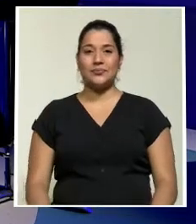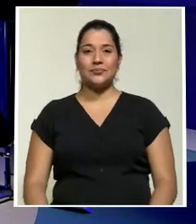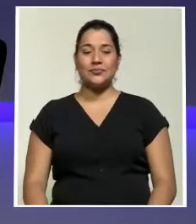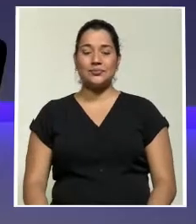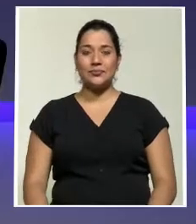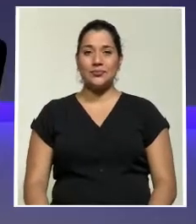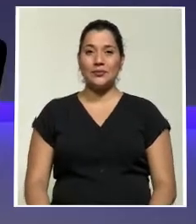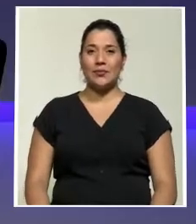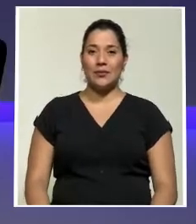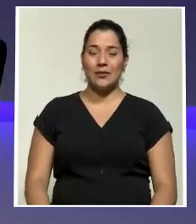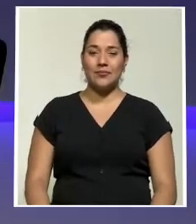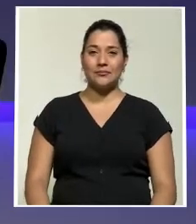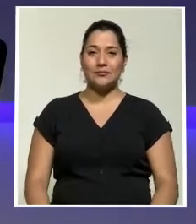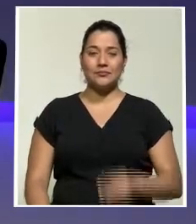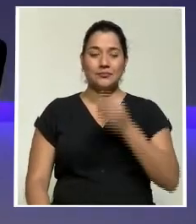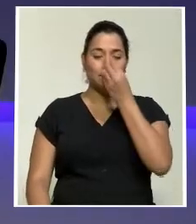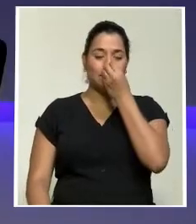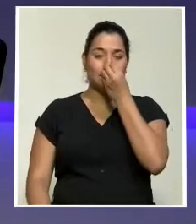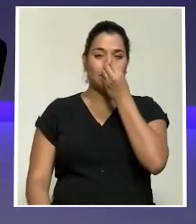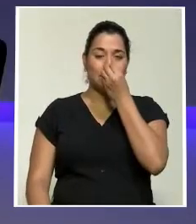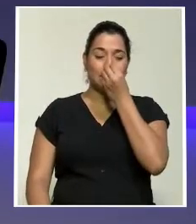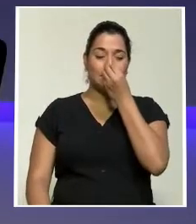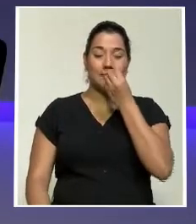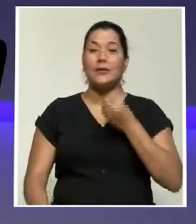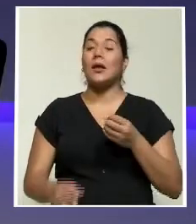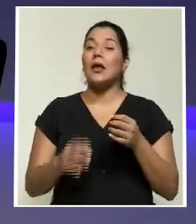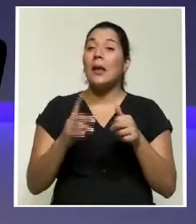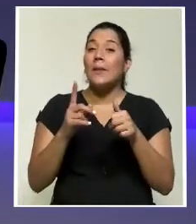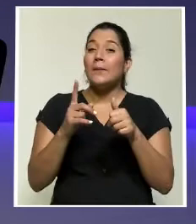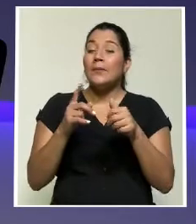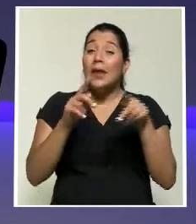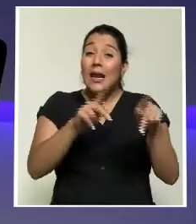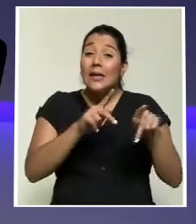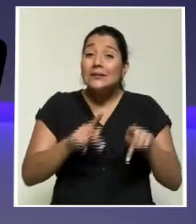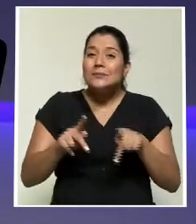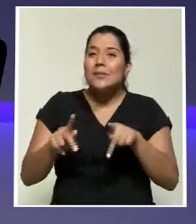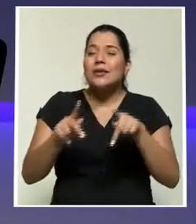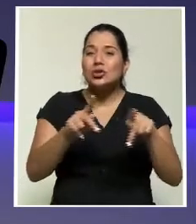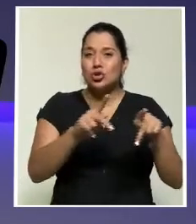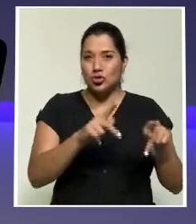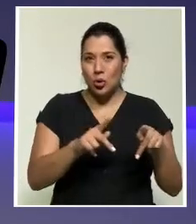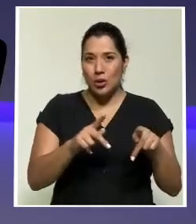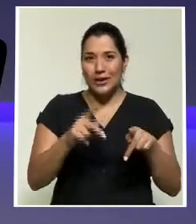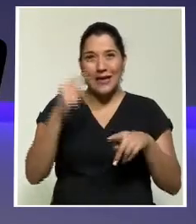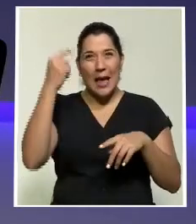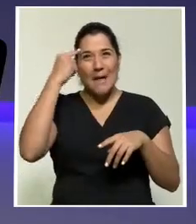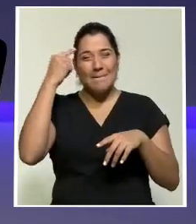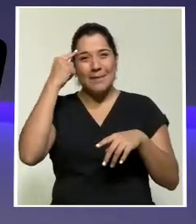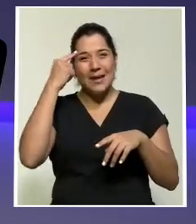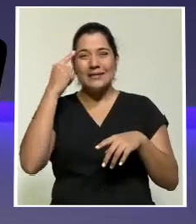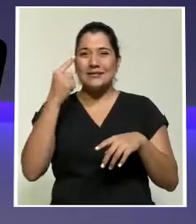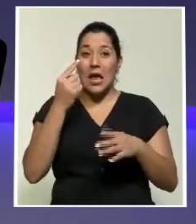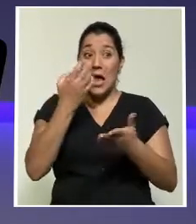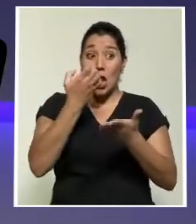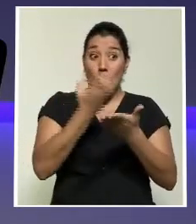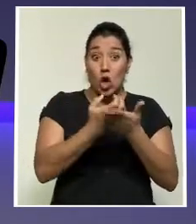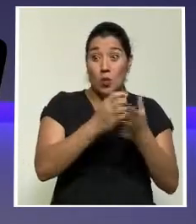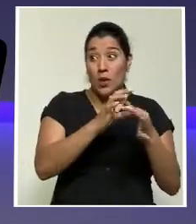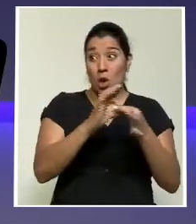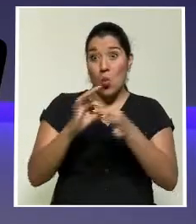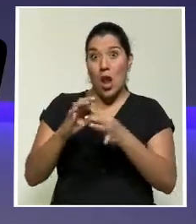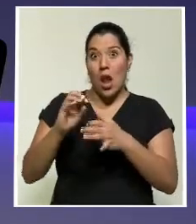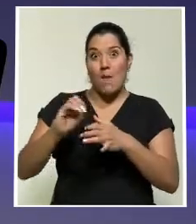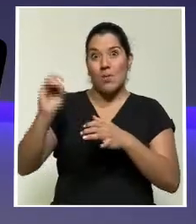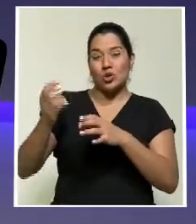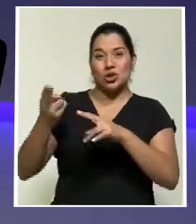Una primera aproximación, la gente tiene ese equívoco con la economía, pensar en tasas, pensar que